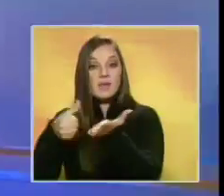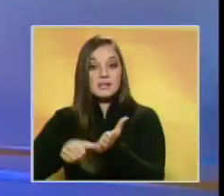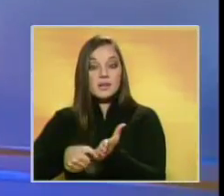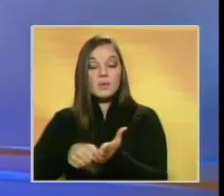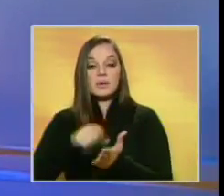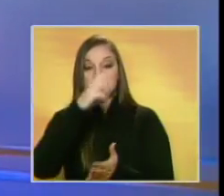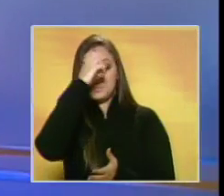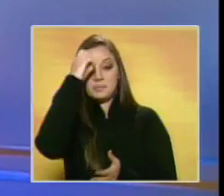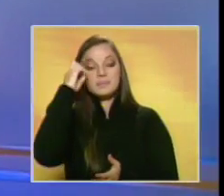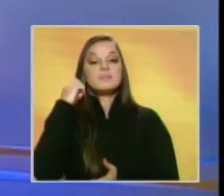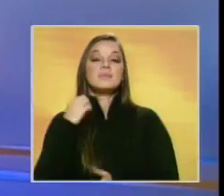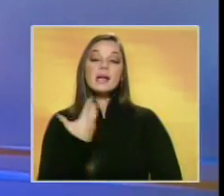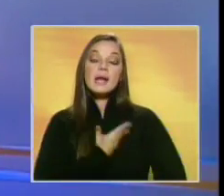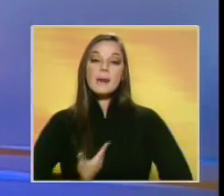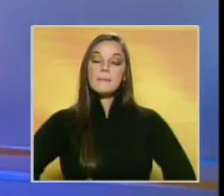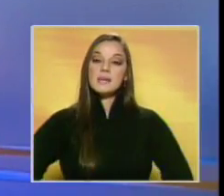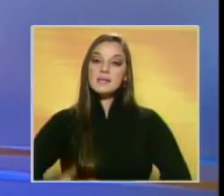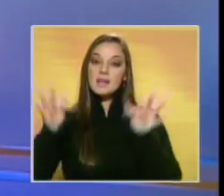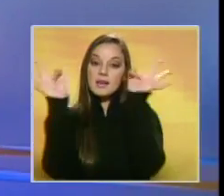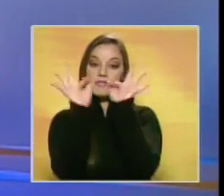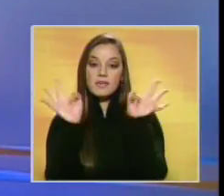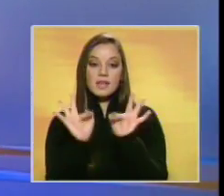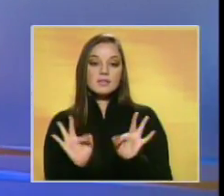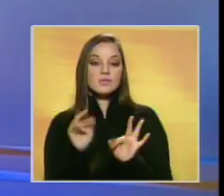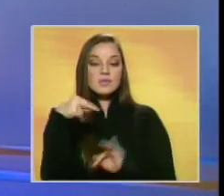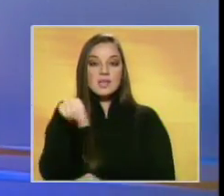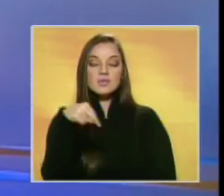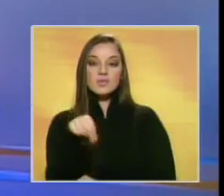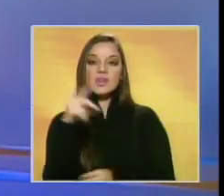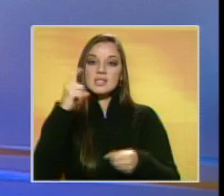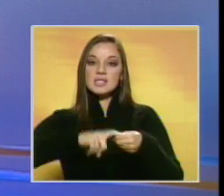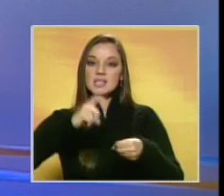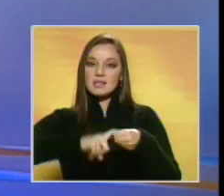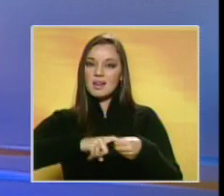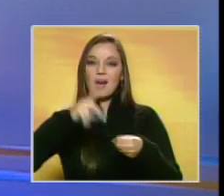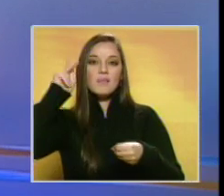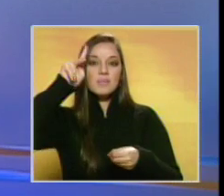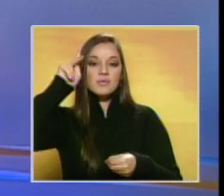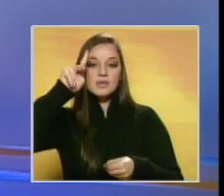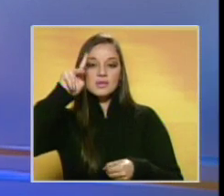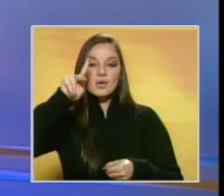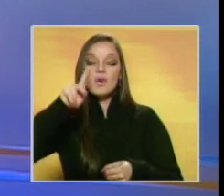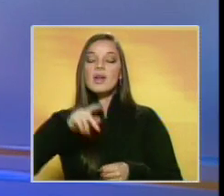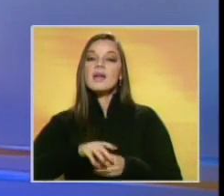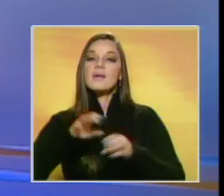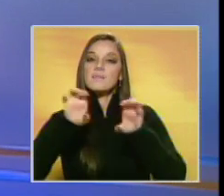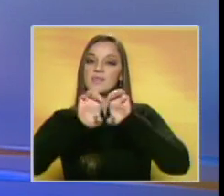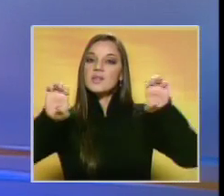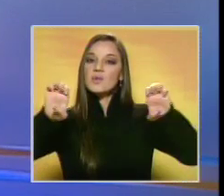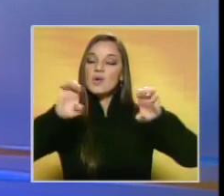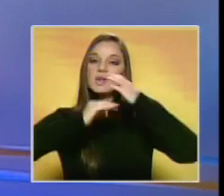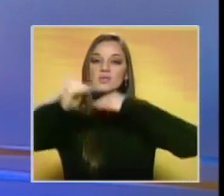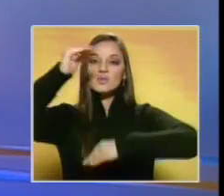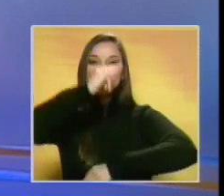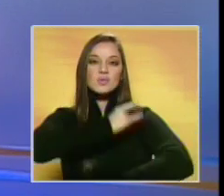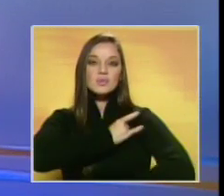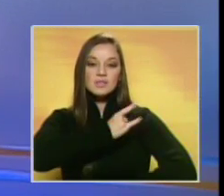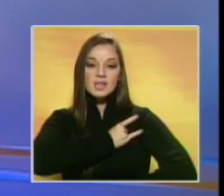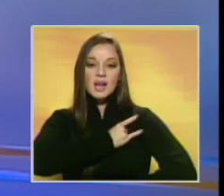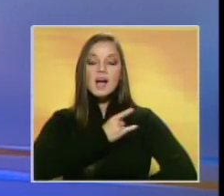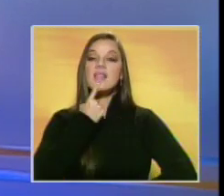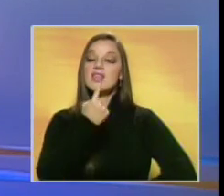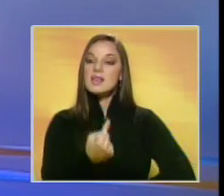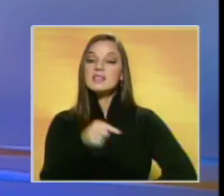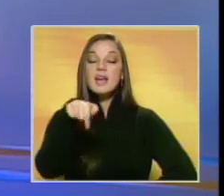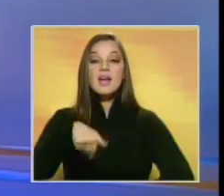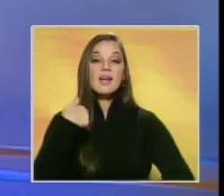Venevisión. El presidente de la Federación Nacional de Sindicatos de Profesores de Educación Superior, Telémaco Figueroa, informó